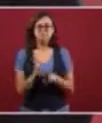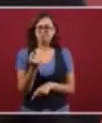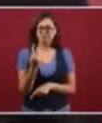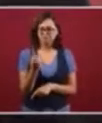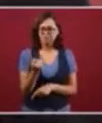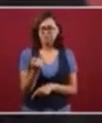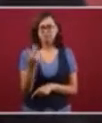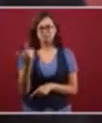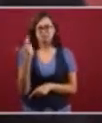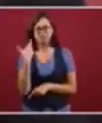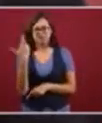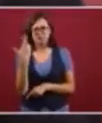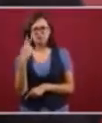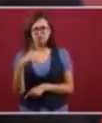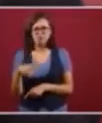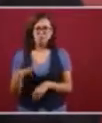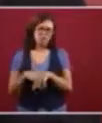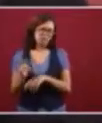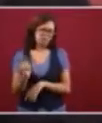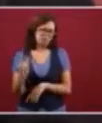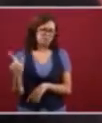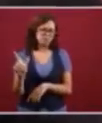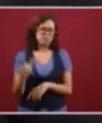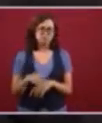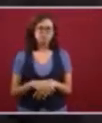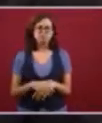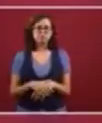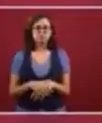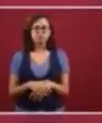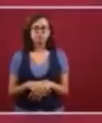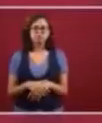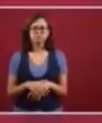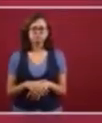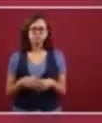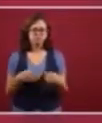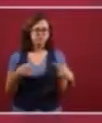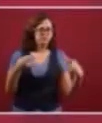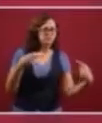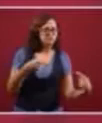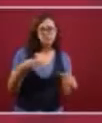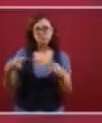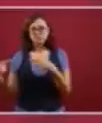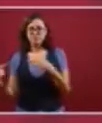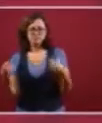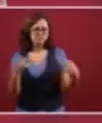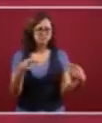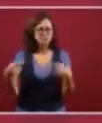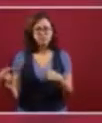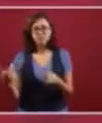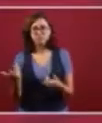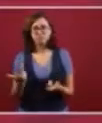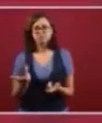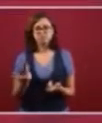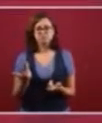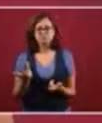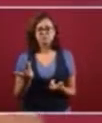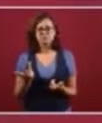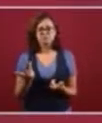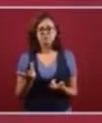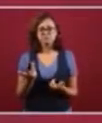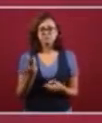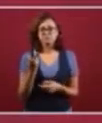influyentes este porque había resistencias porque decían las